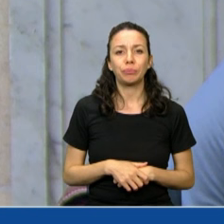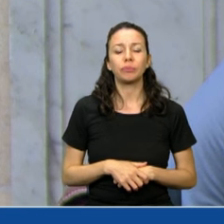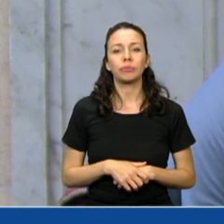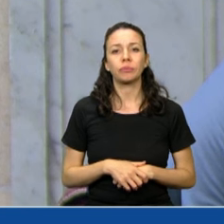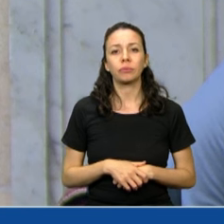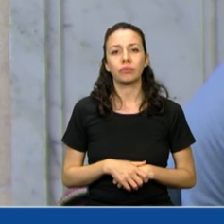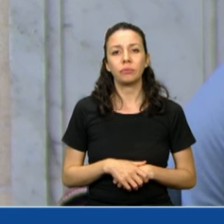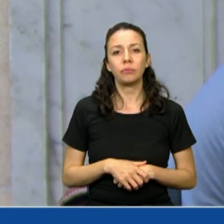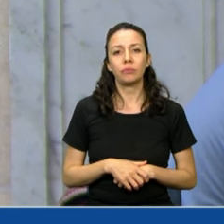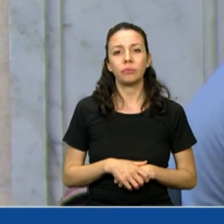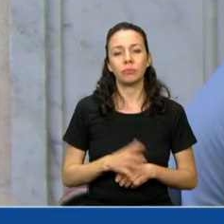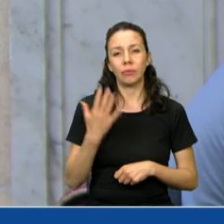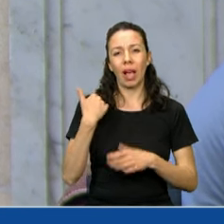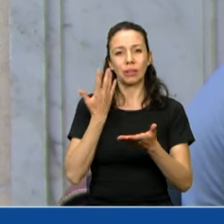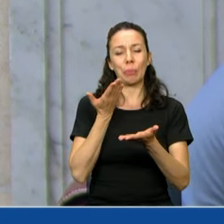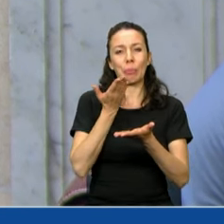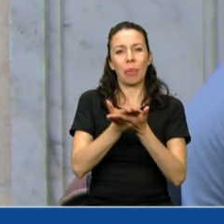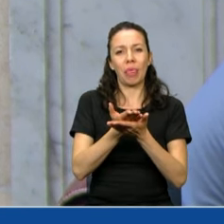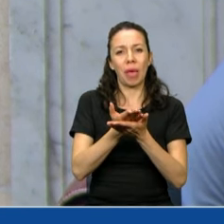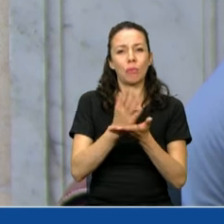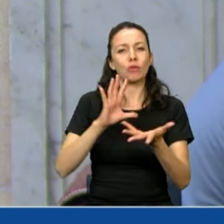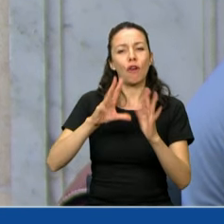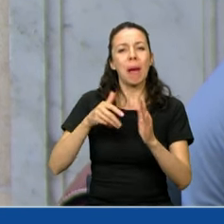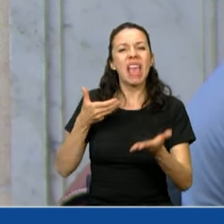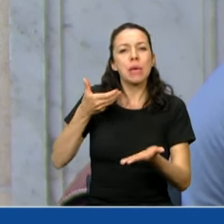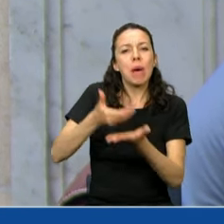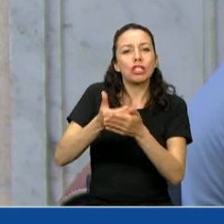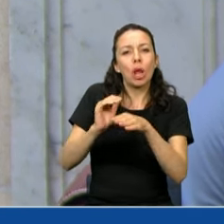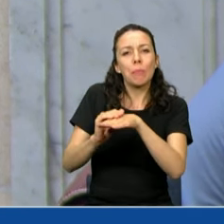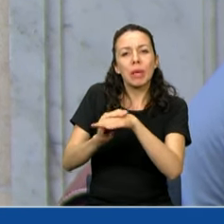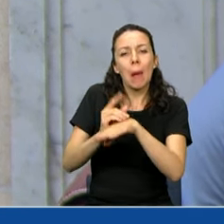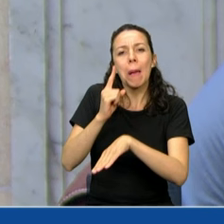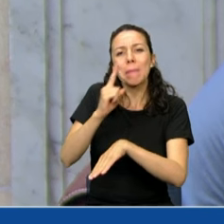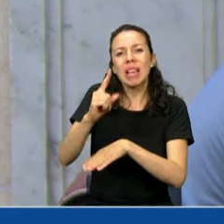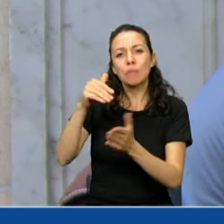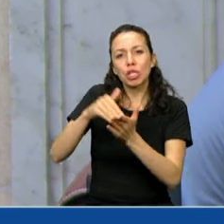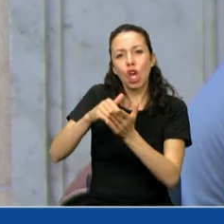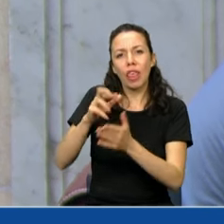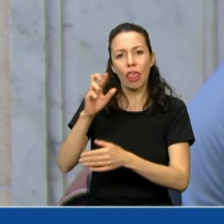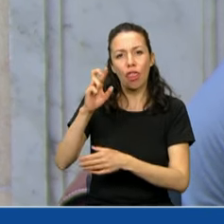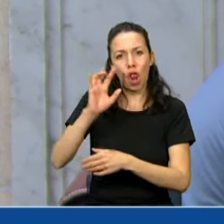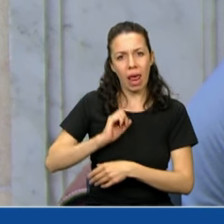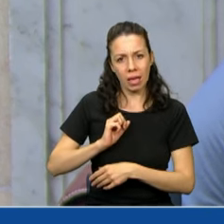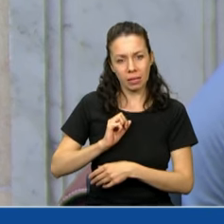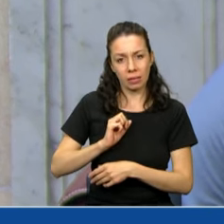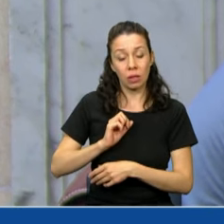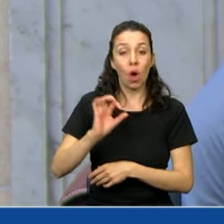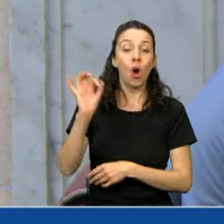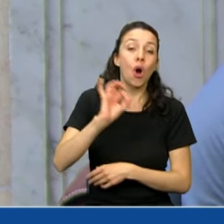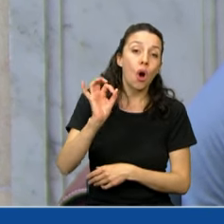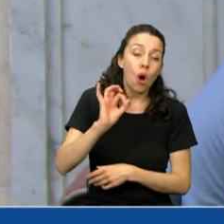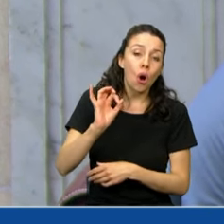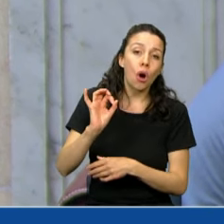se pedía para como invasión mínima 1000 millones de dólares o la